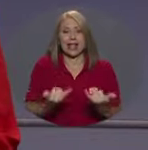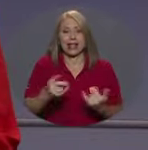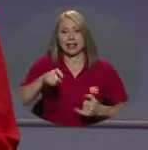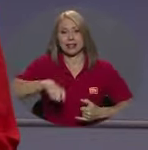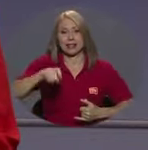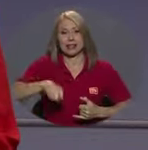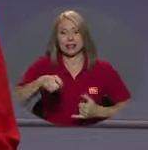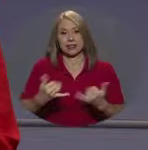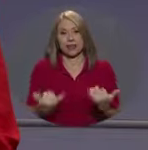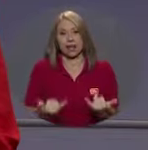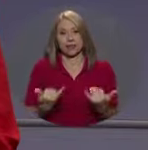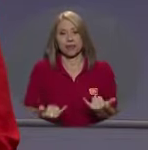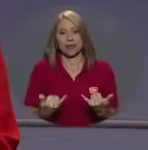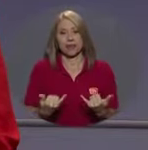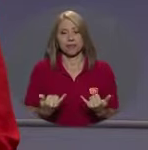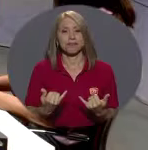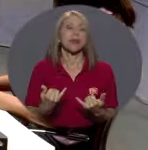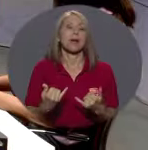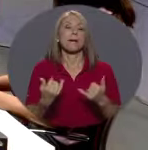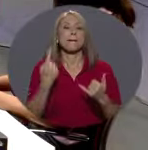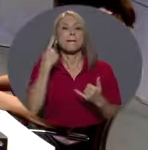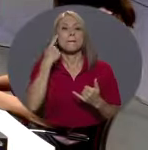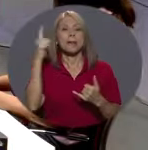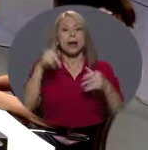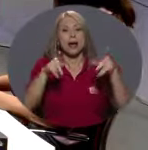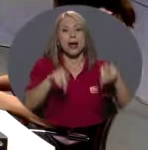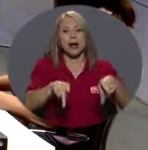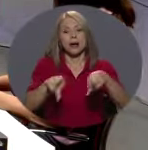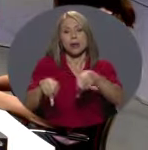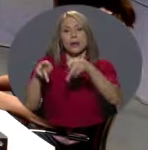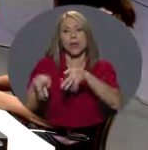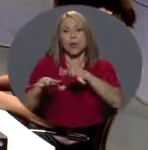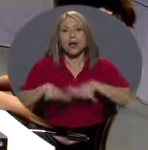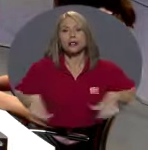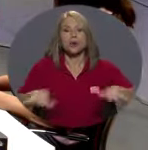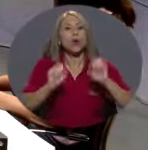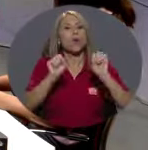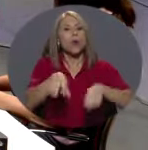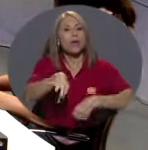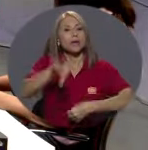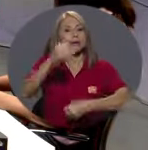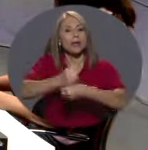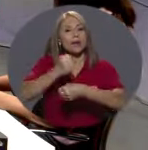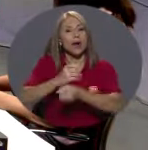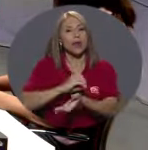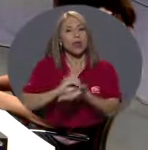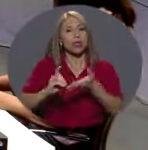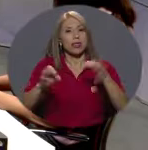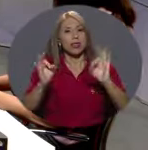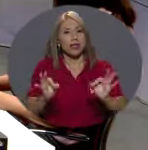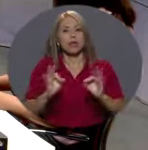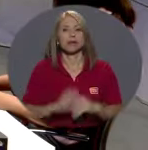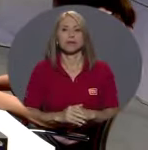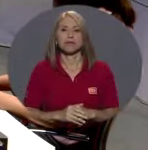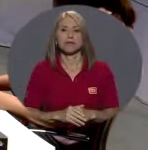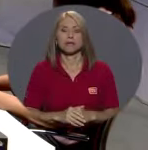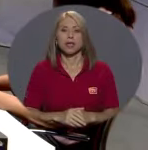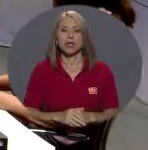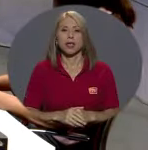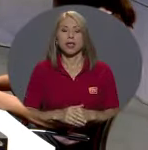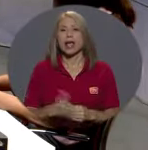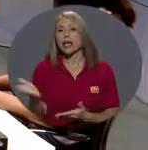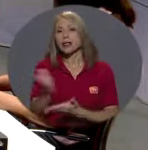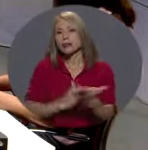necesitando actualmente para que nuestra población pueda tener un trabajo digno. Entonces, es